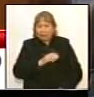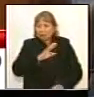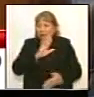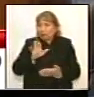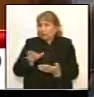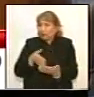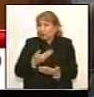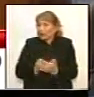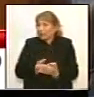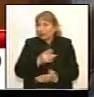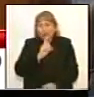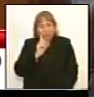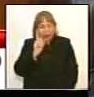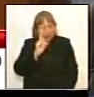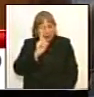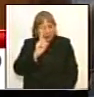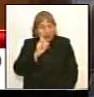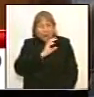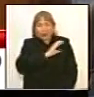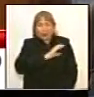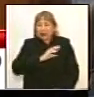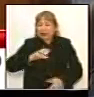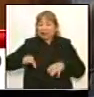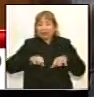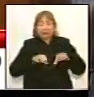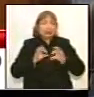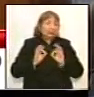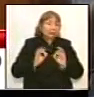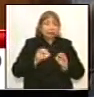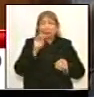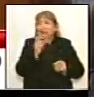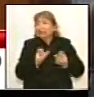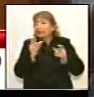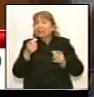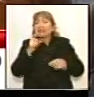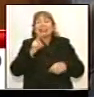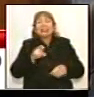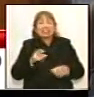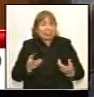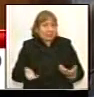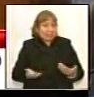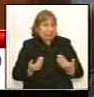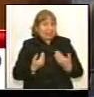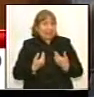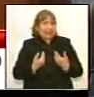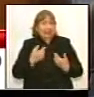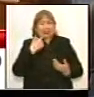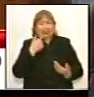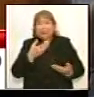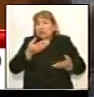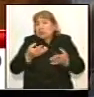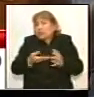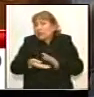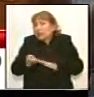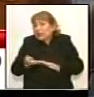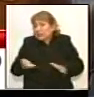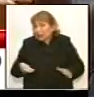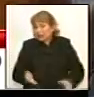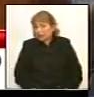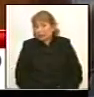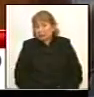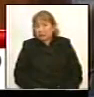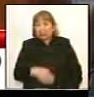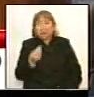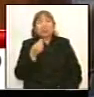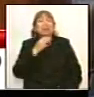las conductas, no todos los comportamientos que tenemos las personas necesariamente tienen que ser delito. Porque